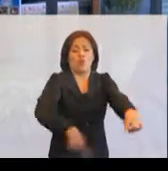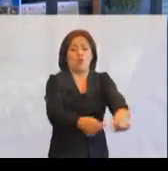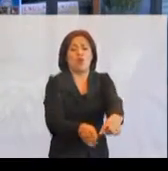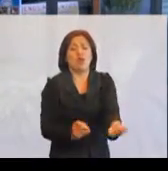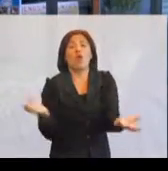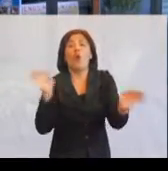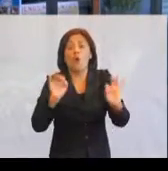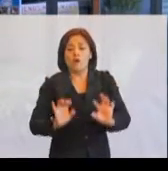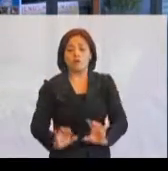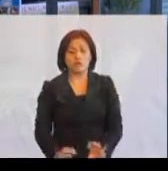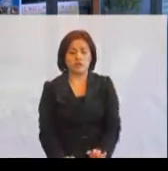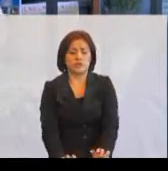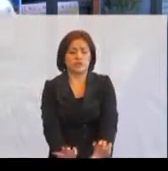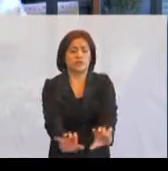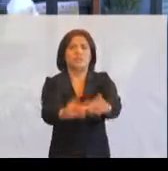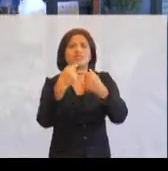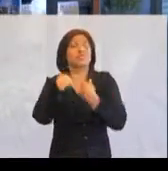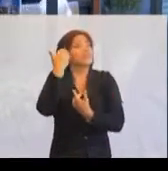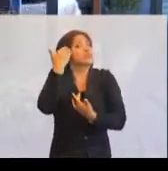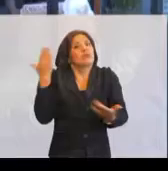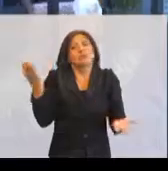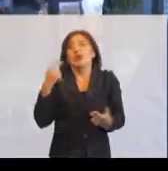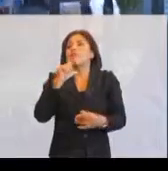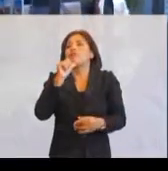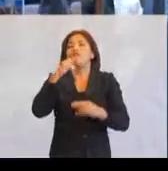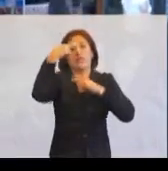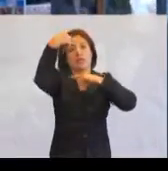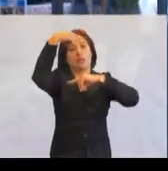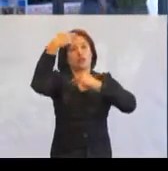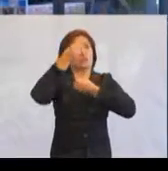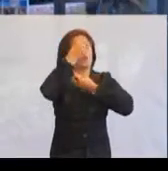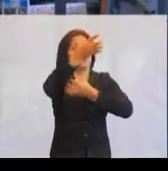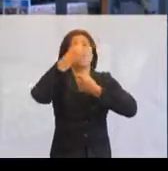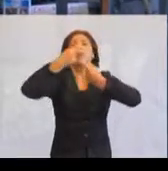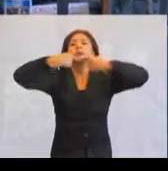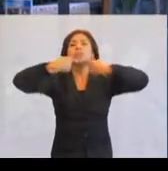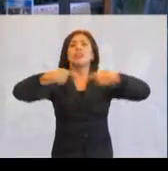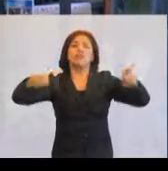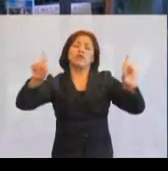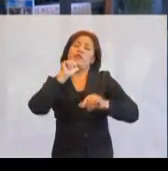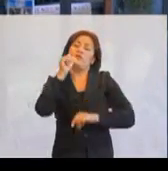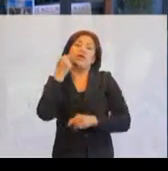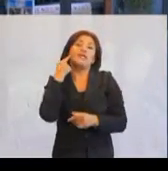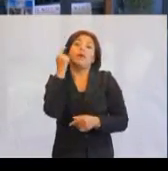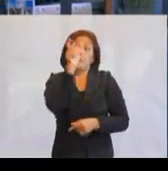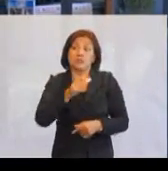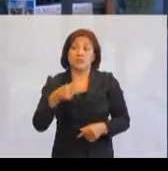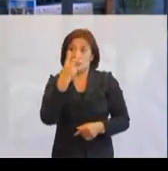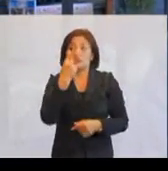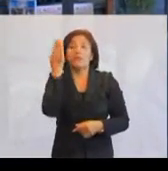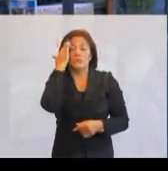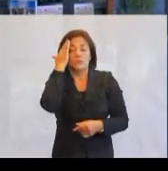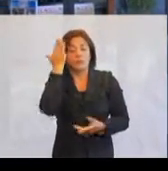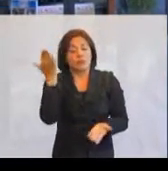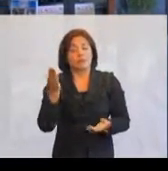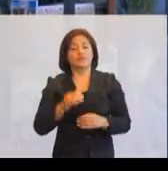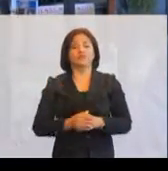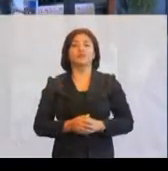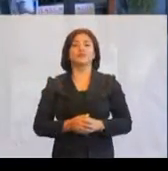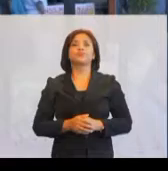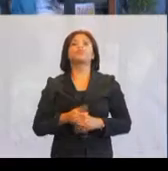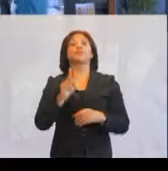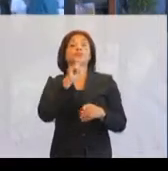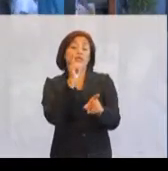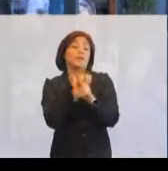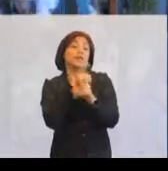hay huecos o están arreglando la calle, entonces eso sí, falta de comunicación, los medios de comunicación deben difundir eso más para que estar al tanto